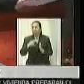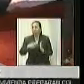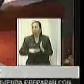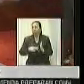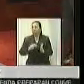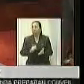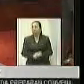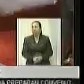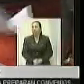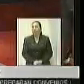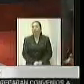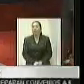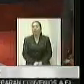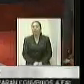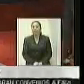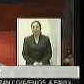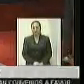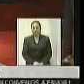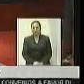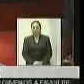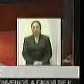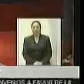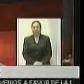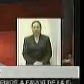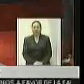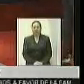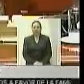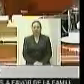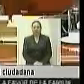si su título es válido o no. Gracias, presidente.